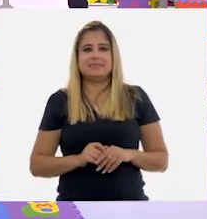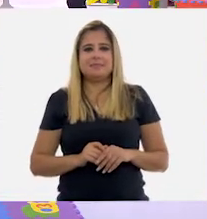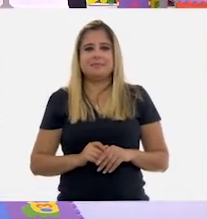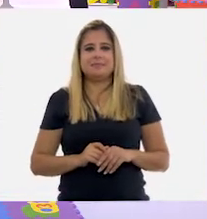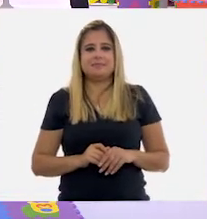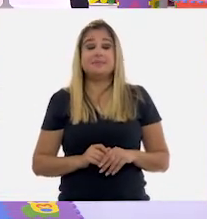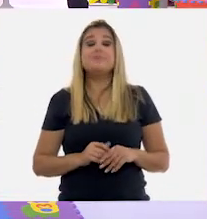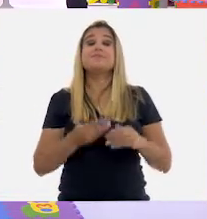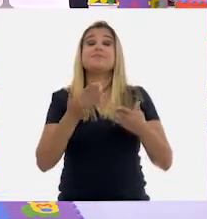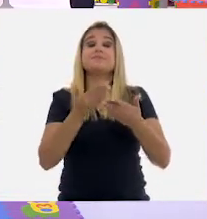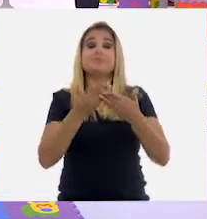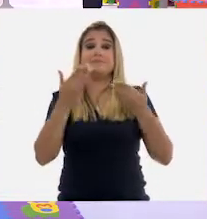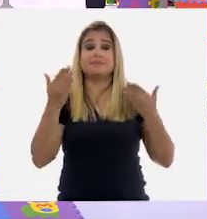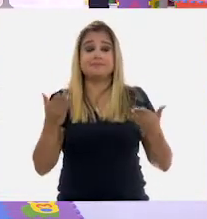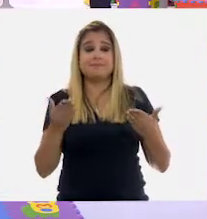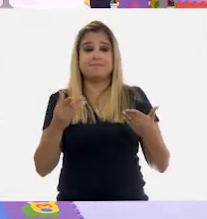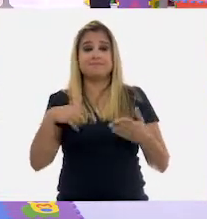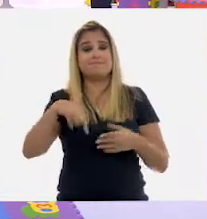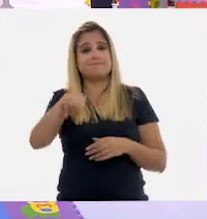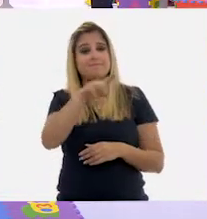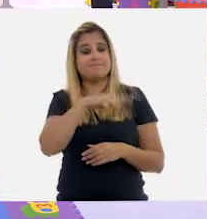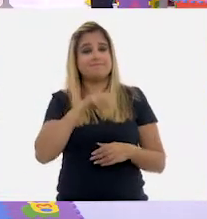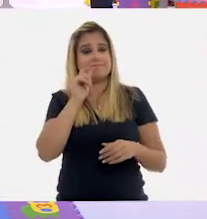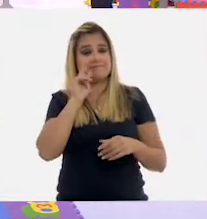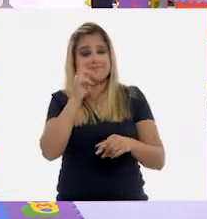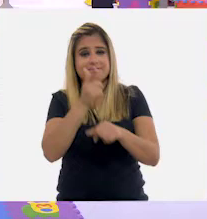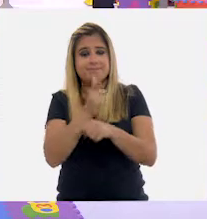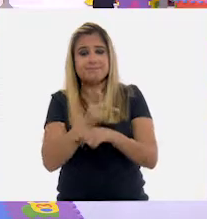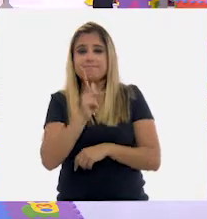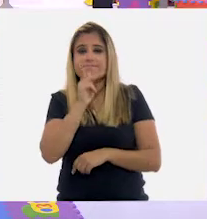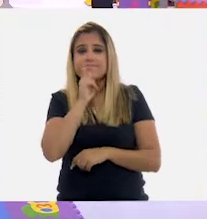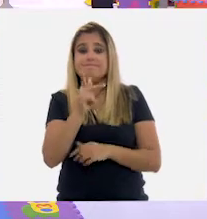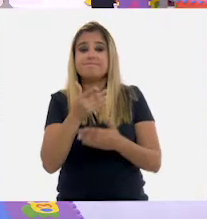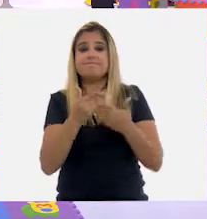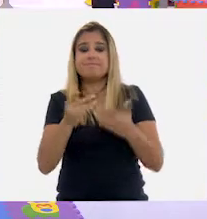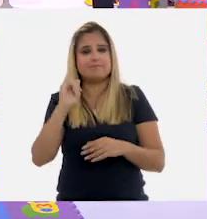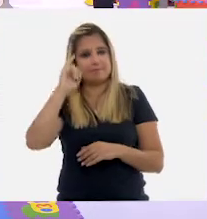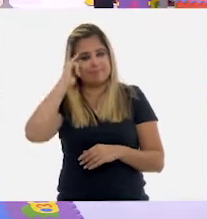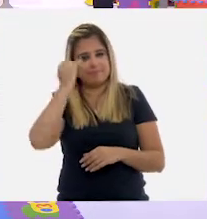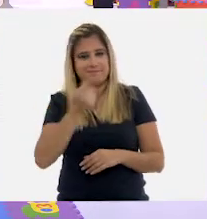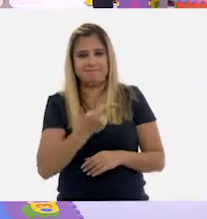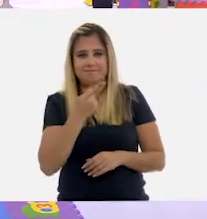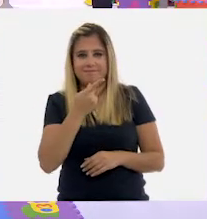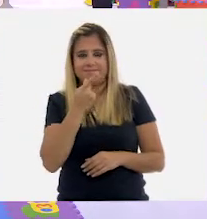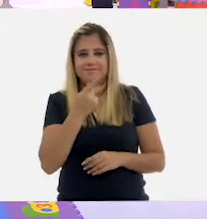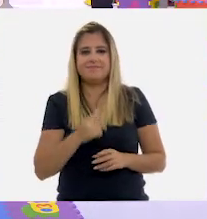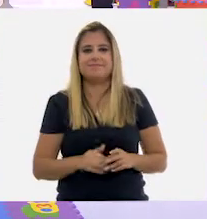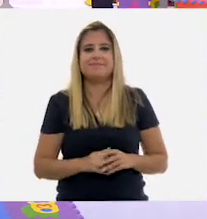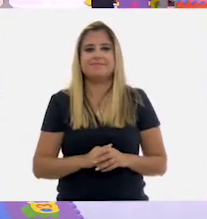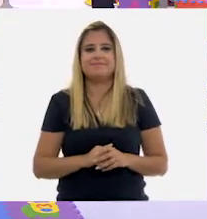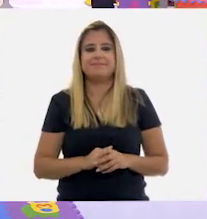Porque ahora vamos a encontrar las palabras, pero en Ñañú.